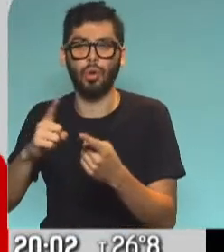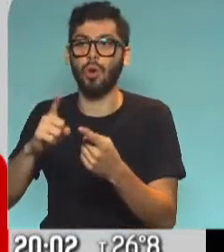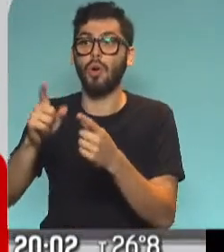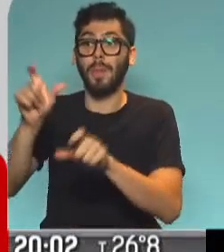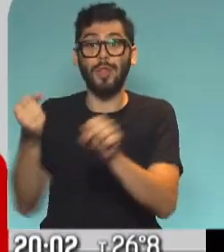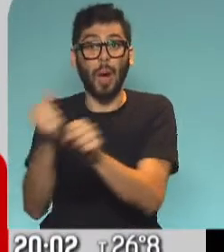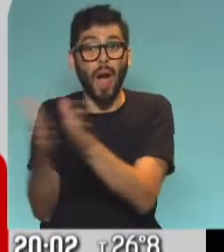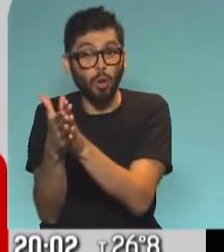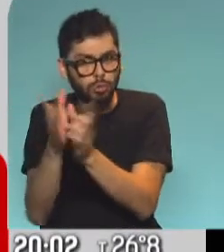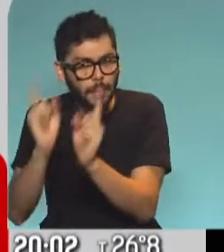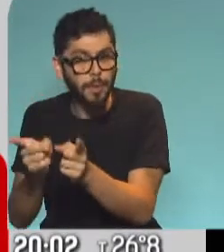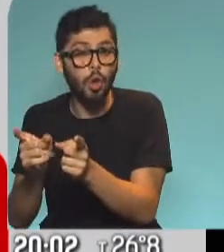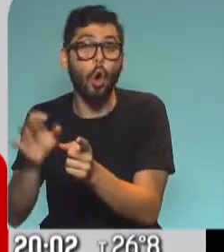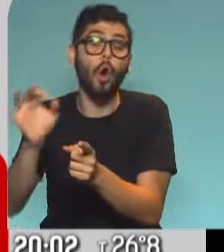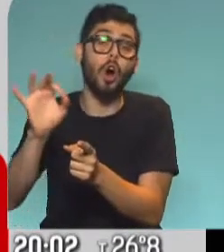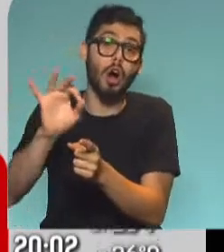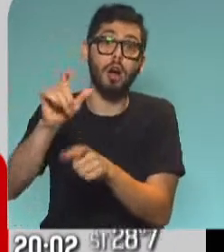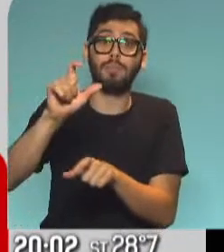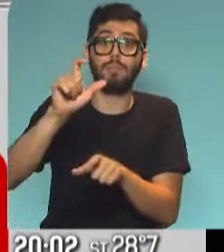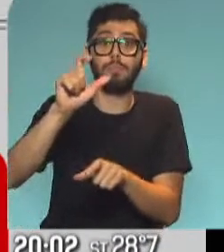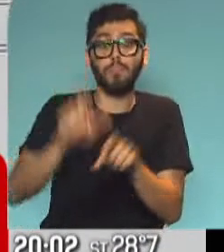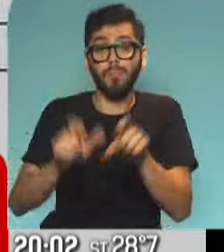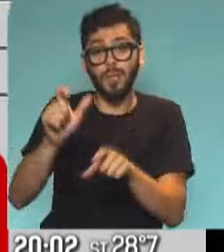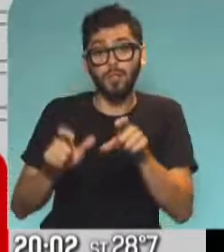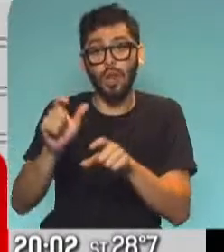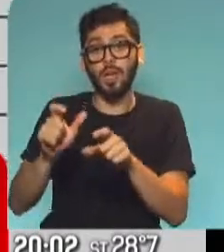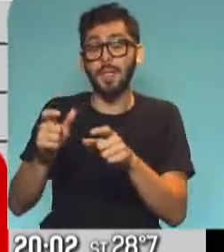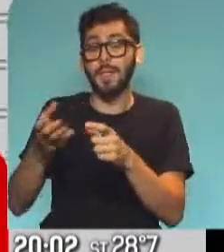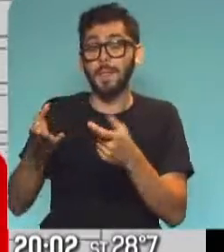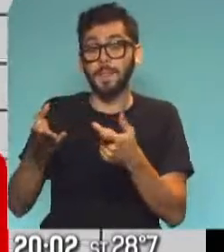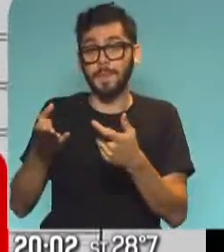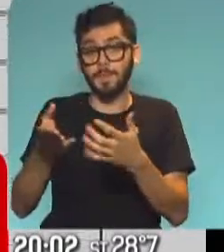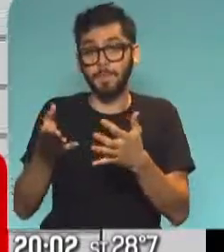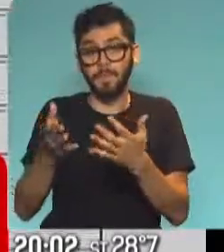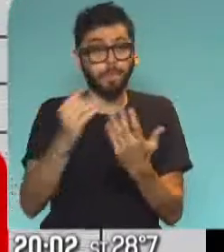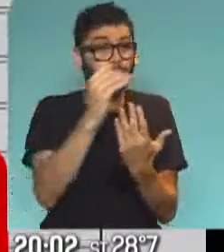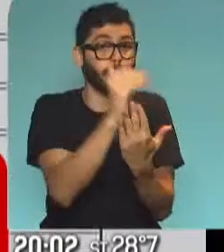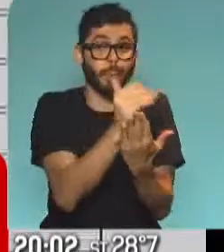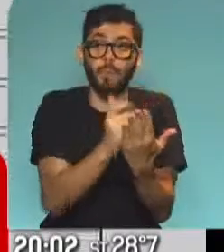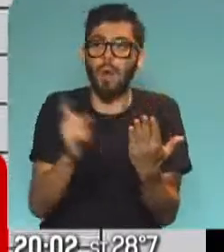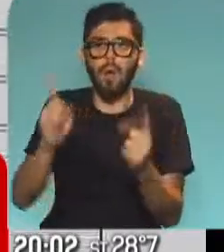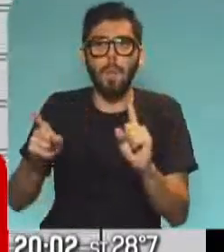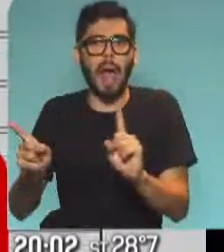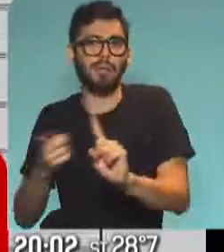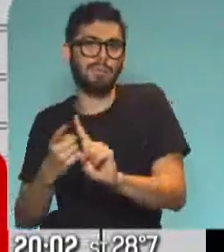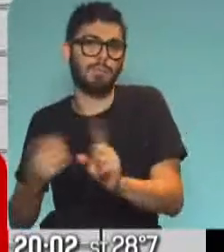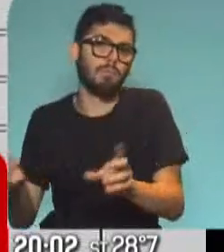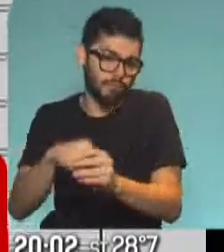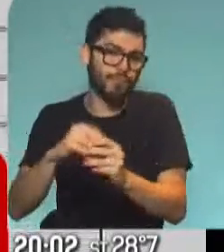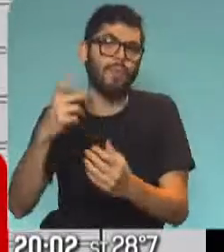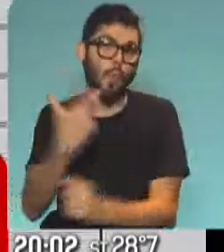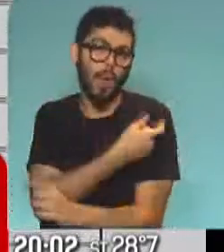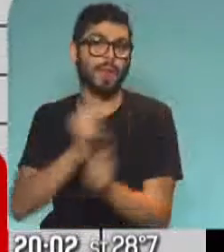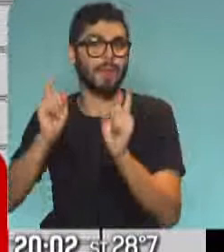que por su cercanía pudieron vacunarse más allá de lo establecido. Las vacunaciones irregulares que han